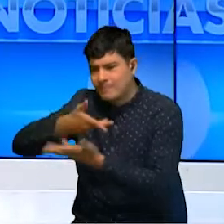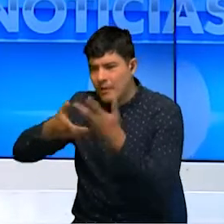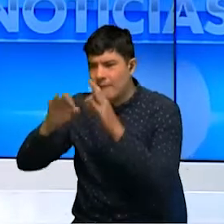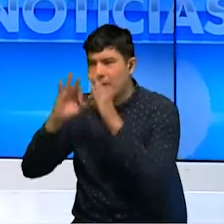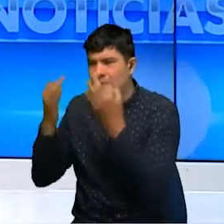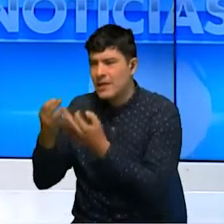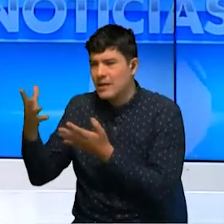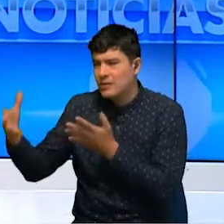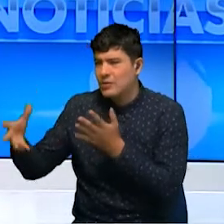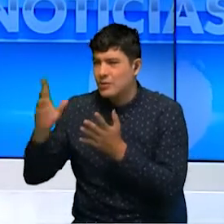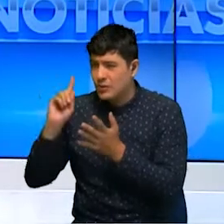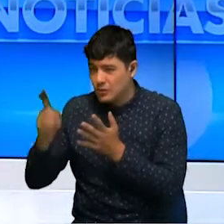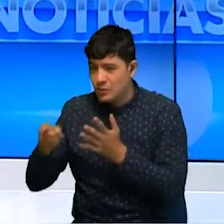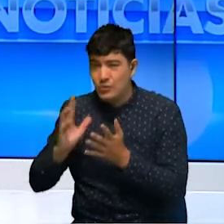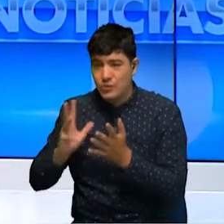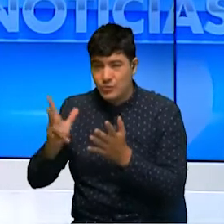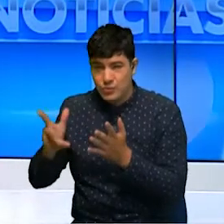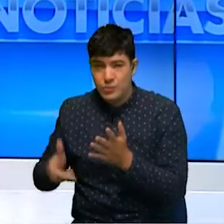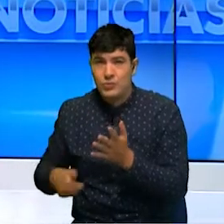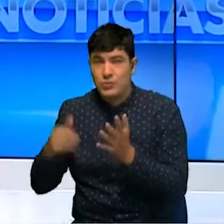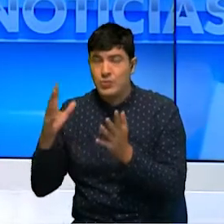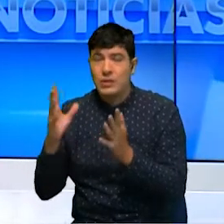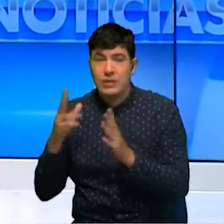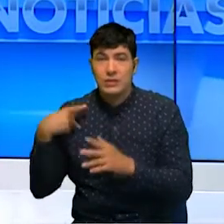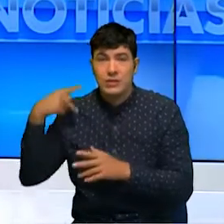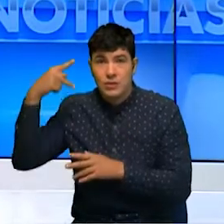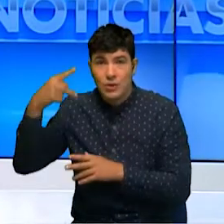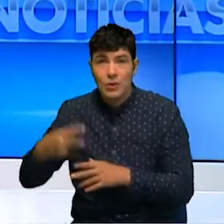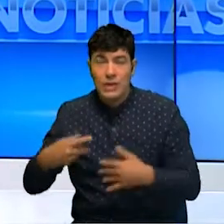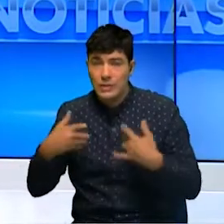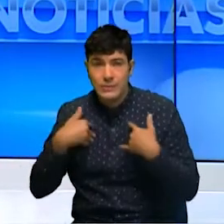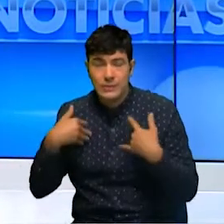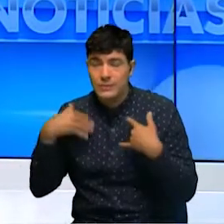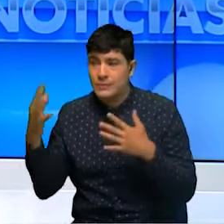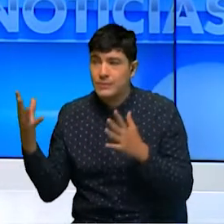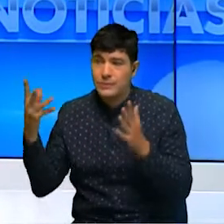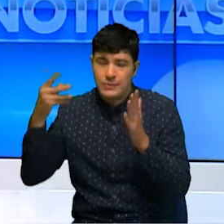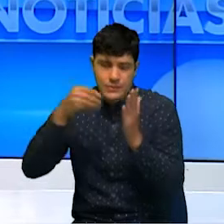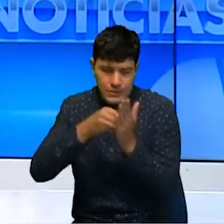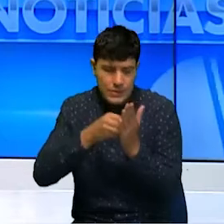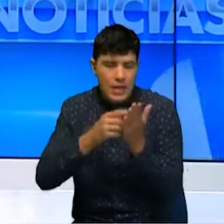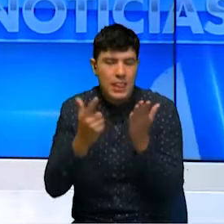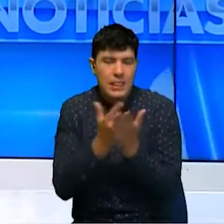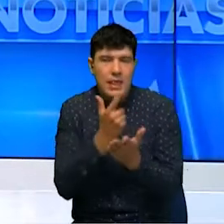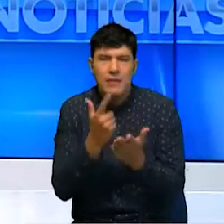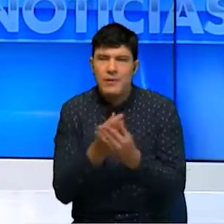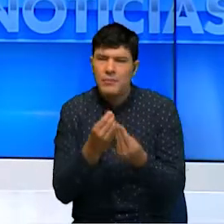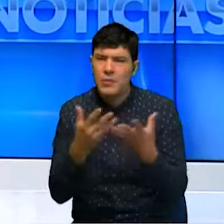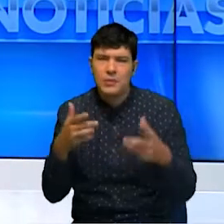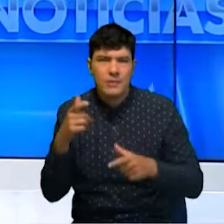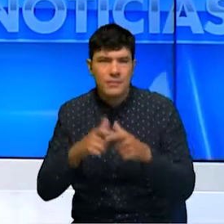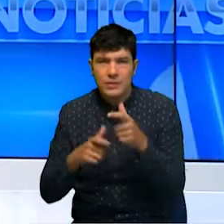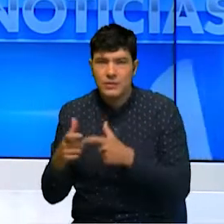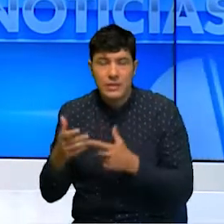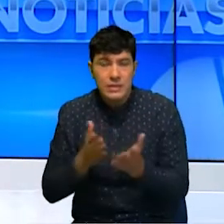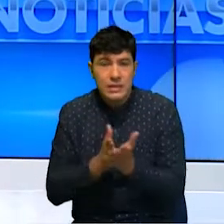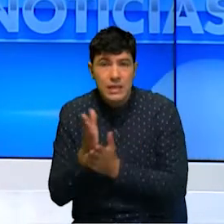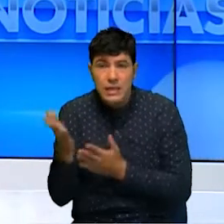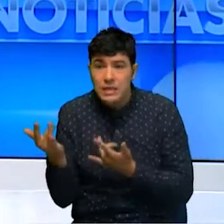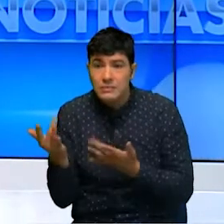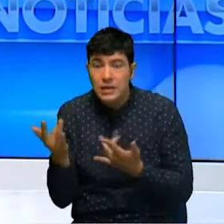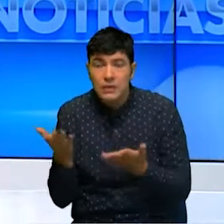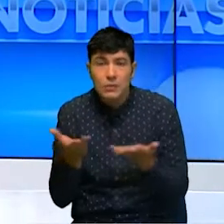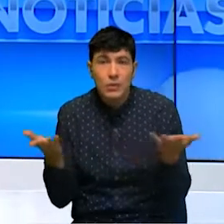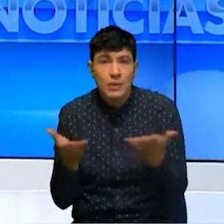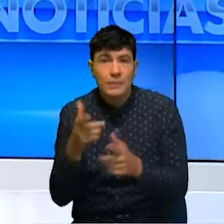de plasmar su duelo en cada una de las páginas del libro, que no es más que el cruel relato del dolor de decenas de personas que siguen esperando a sus